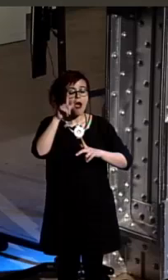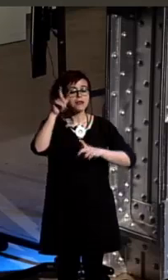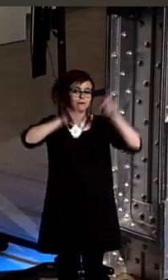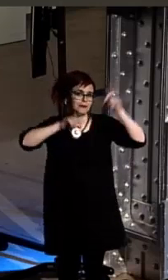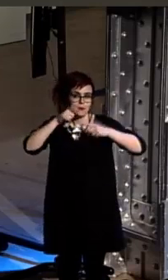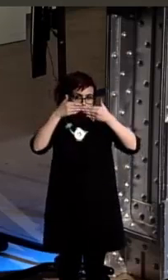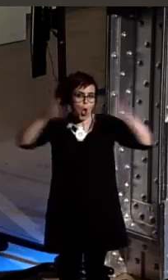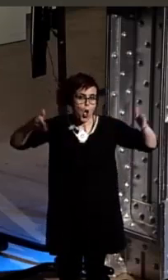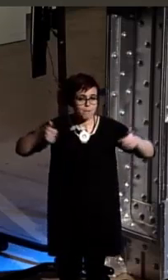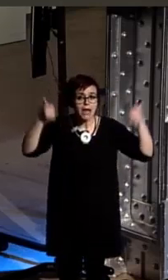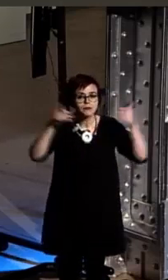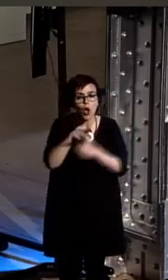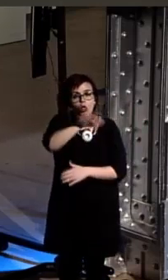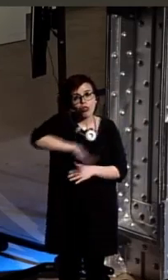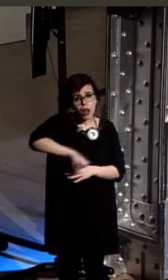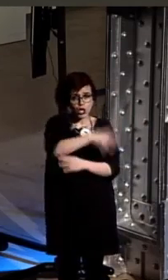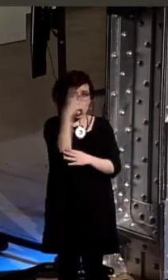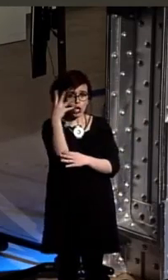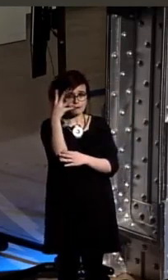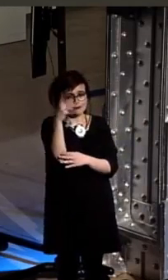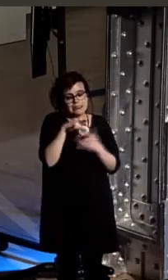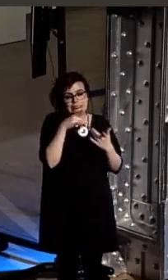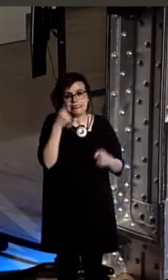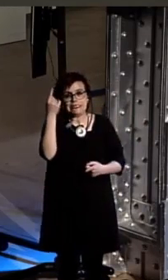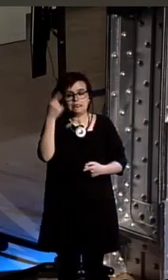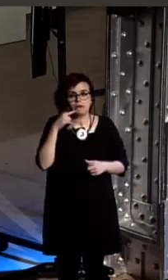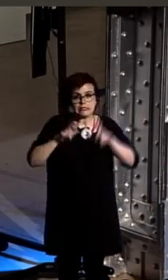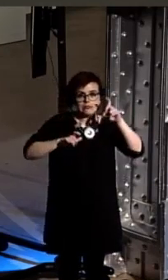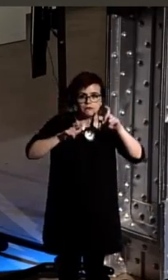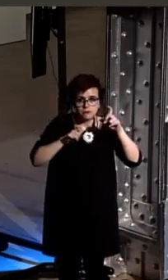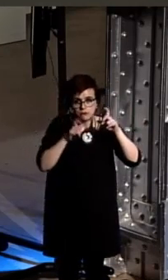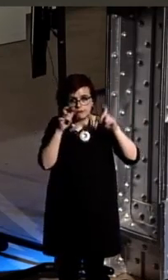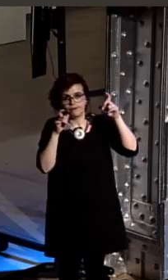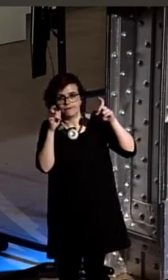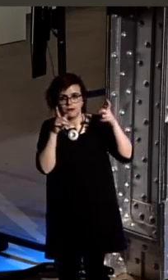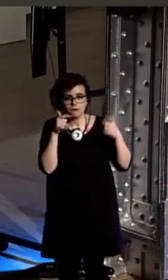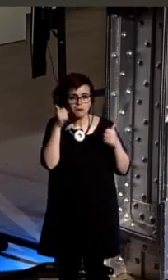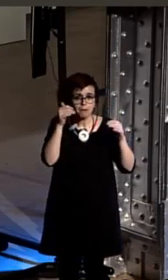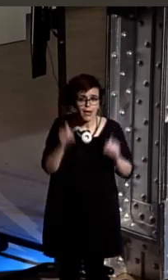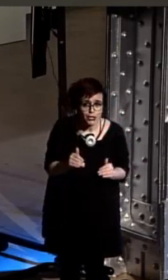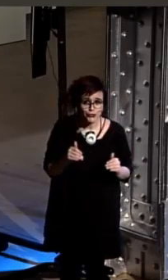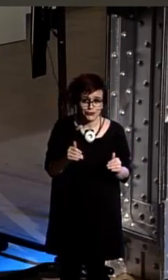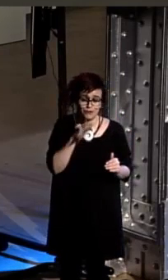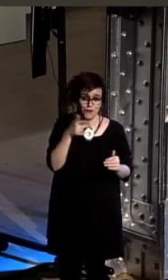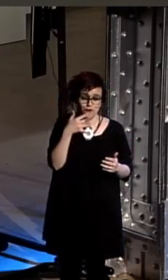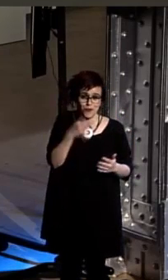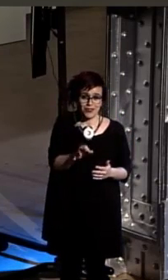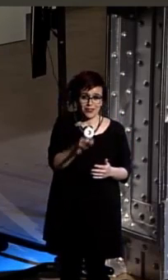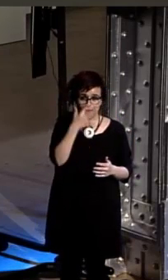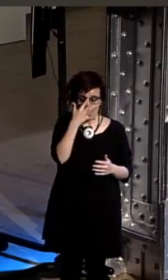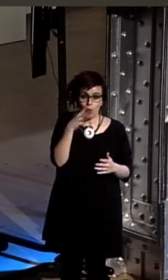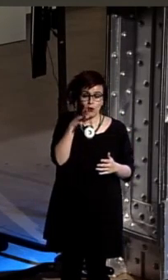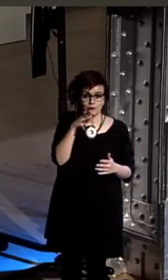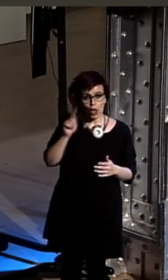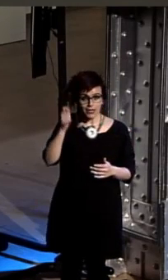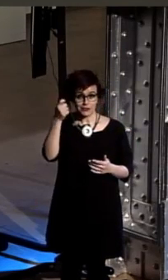expresivos que en una persona de un país donde casi no hacen ninguna emoción. Entonces igual por ahí el neuromarketing tiene más éxito en nuestros países, sí, porque a